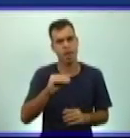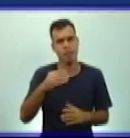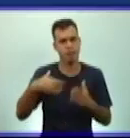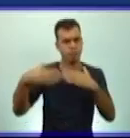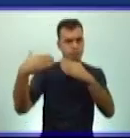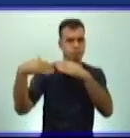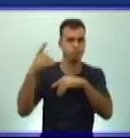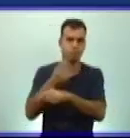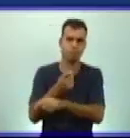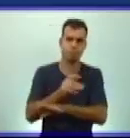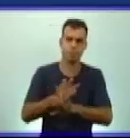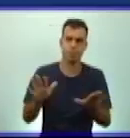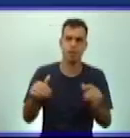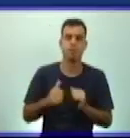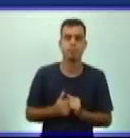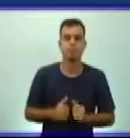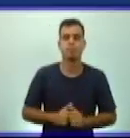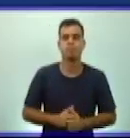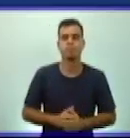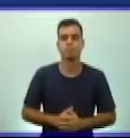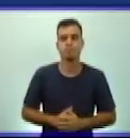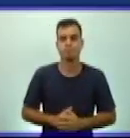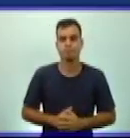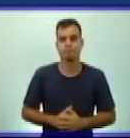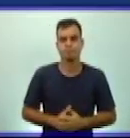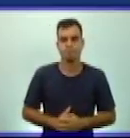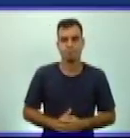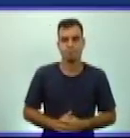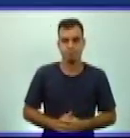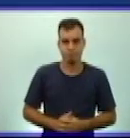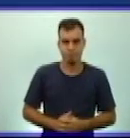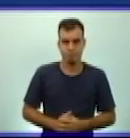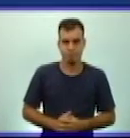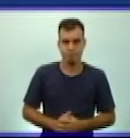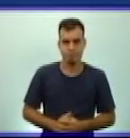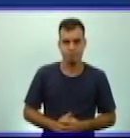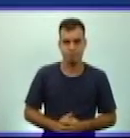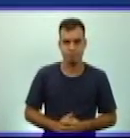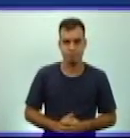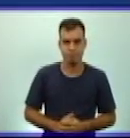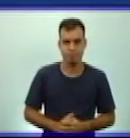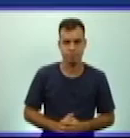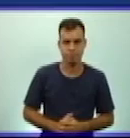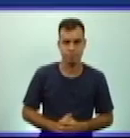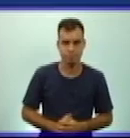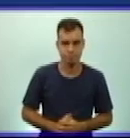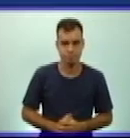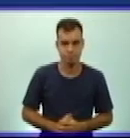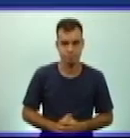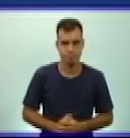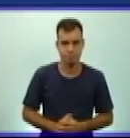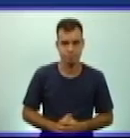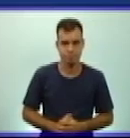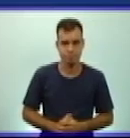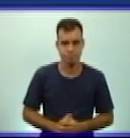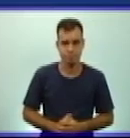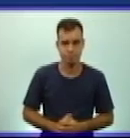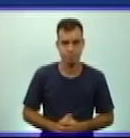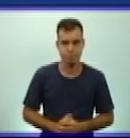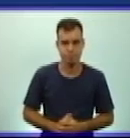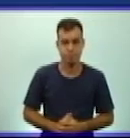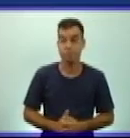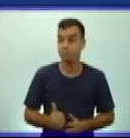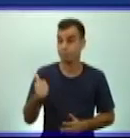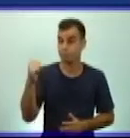Esta es una magnitud física vectorial igual a la velocidad angular por el radio. Y de esta expresión matemática